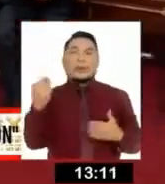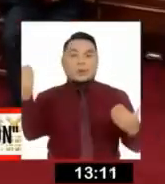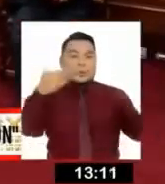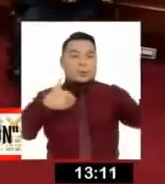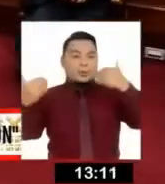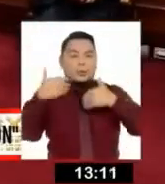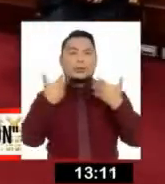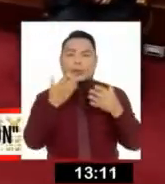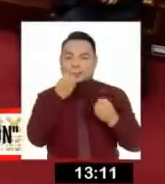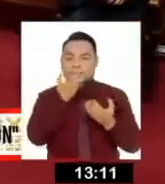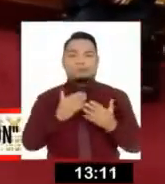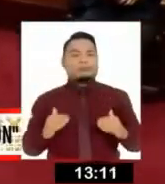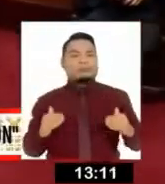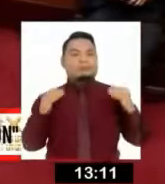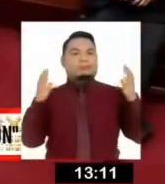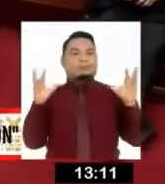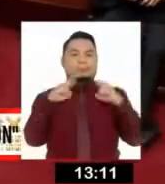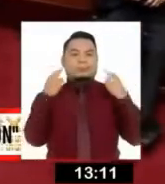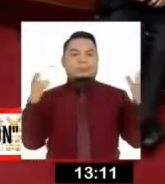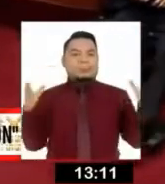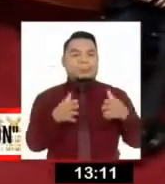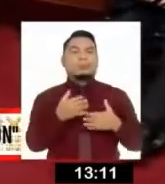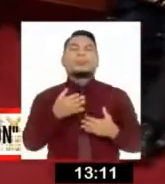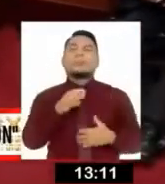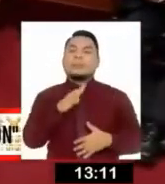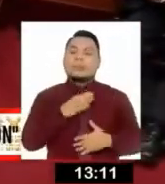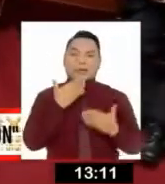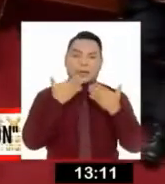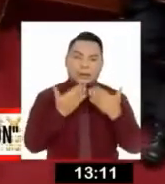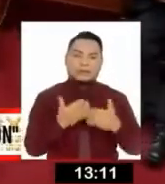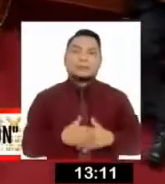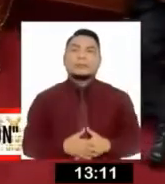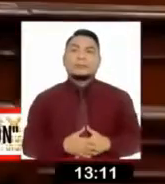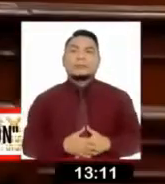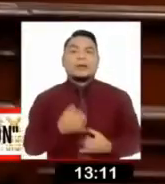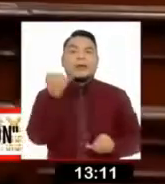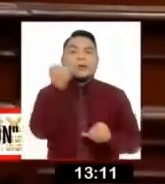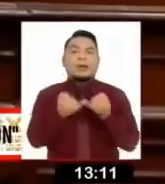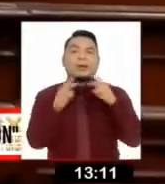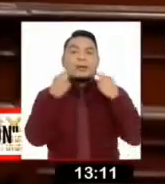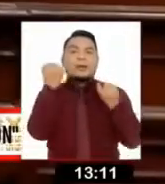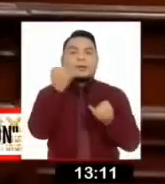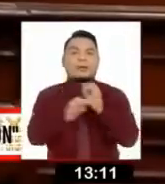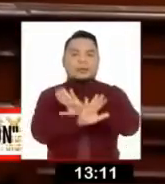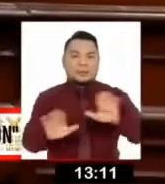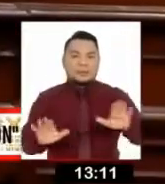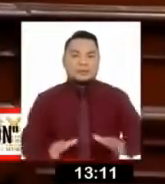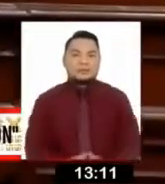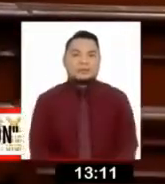han realzado esta sesión solemne. Se levanta la sesión.